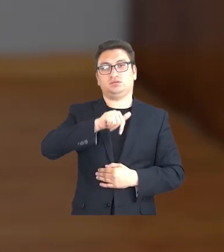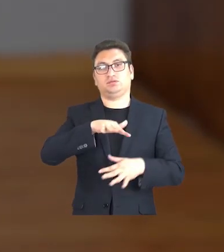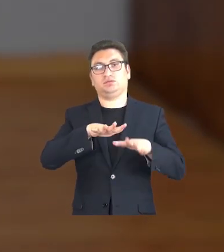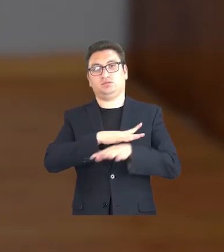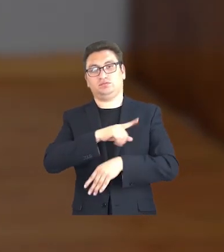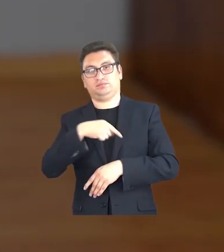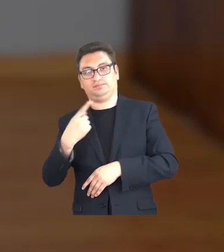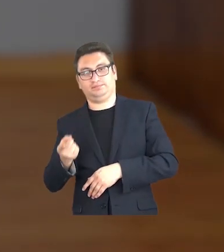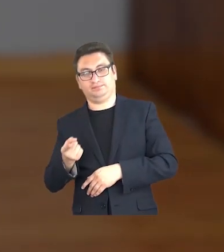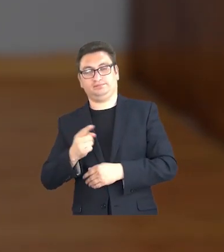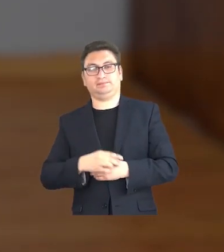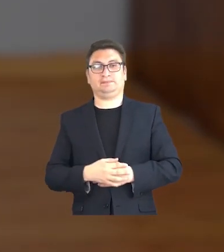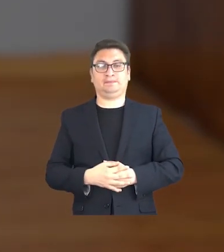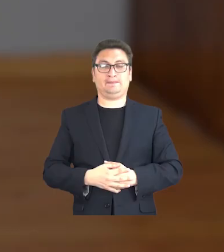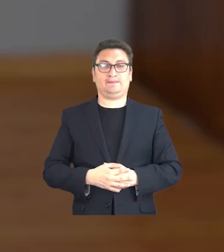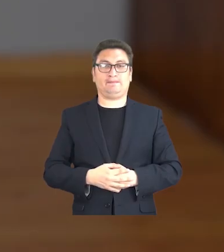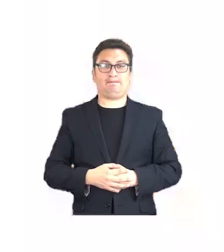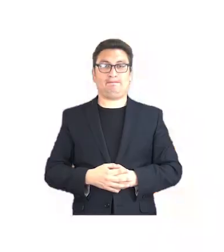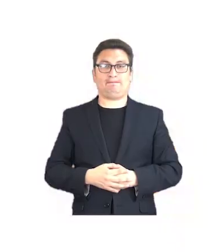lado.